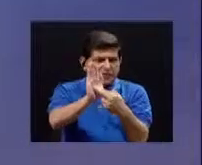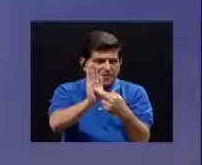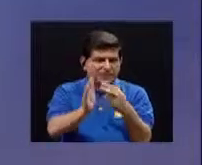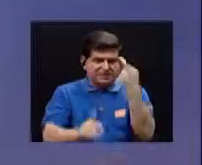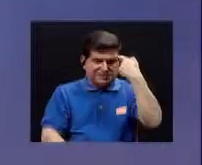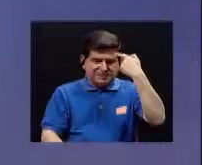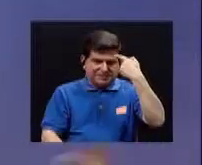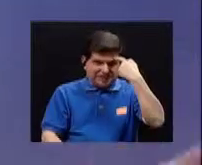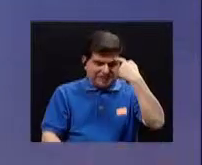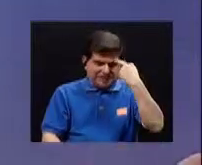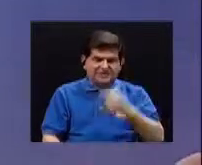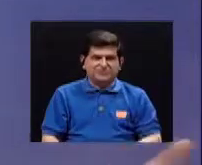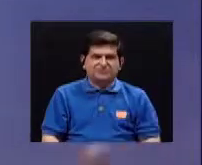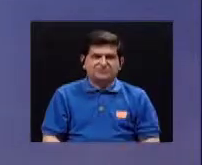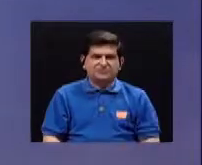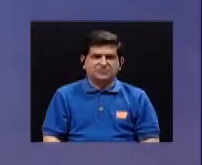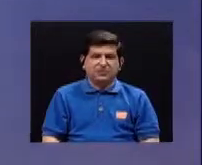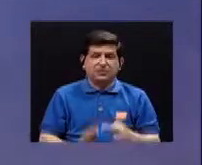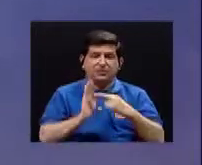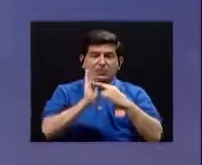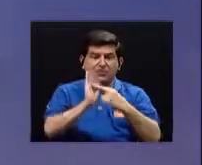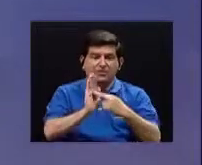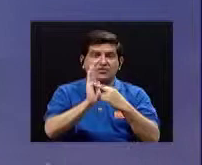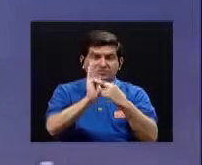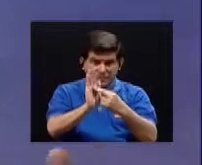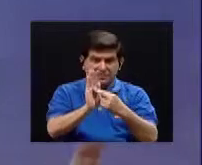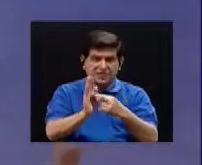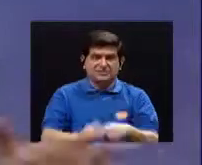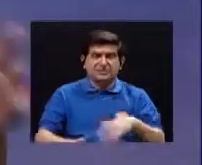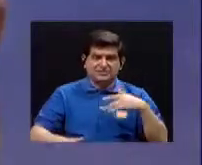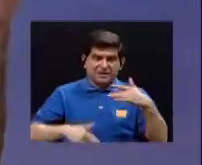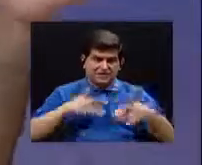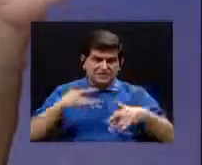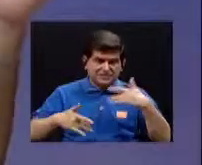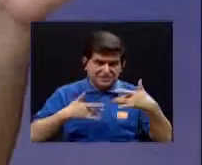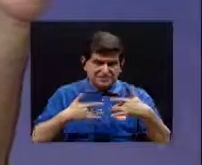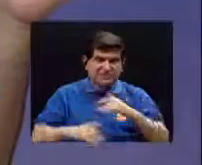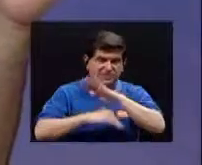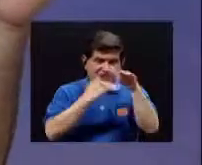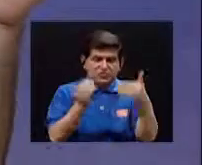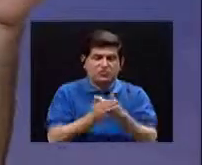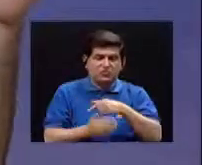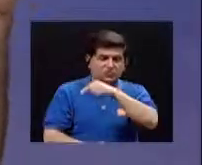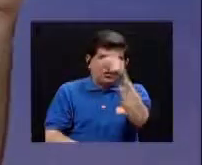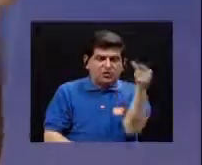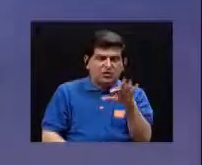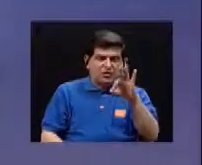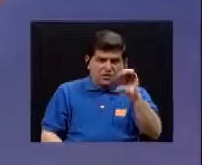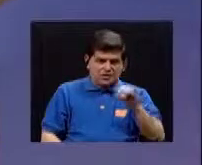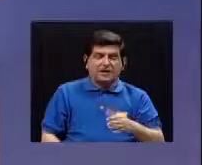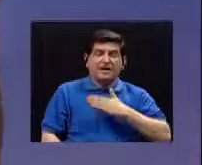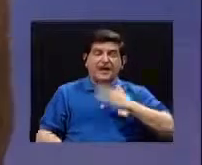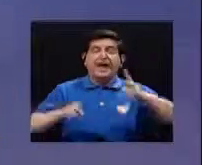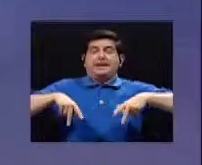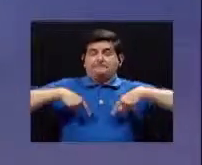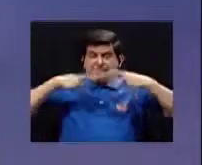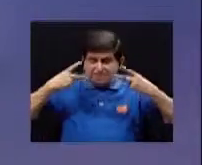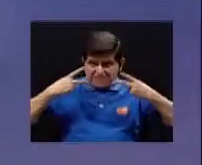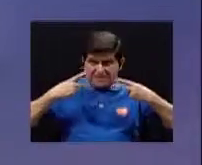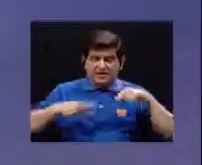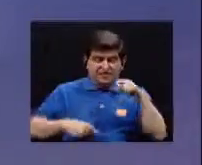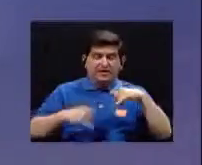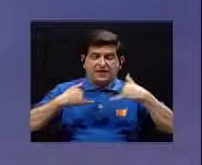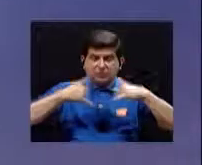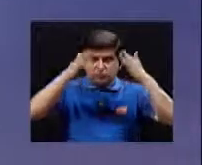representar lo que para mí o sea significan todo italia 90 y estos jugadores en mi vida